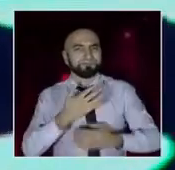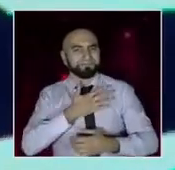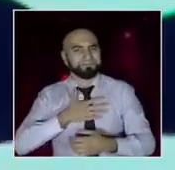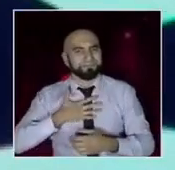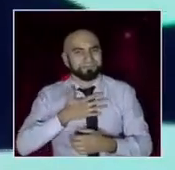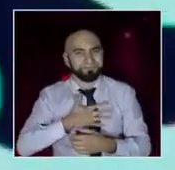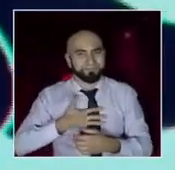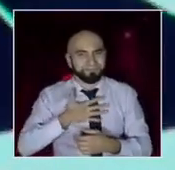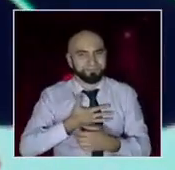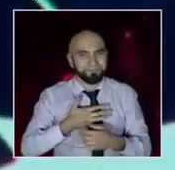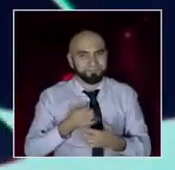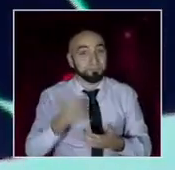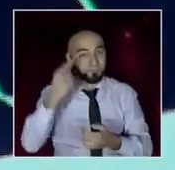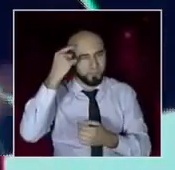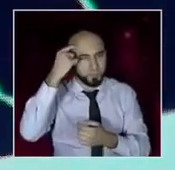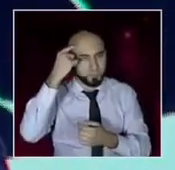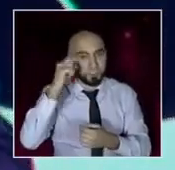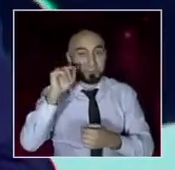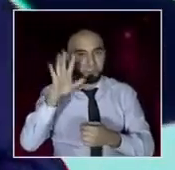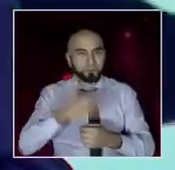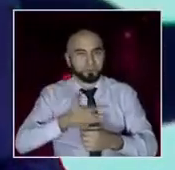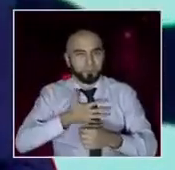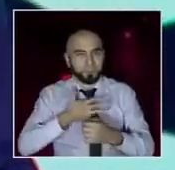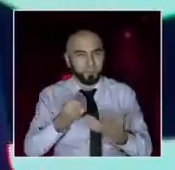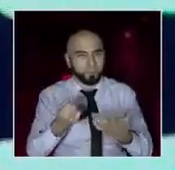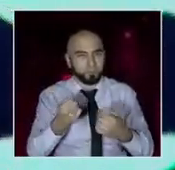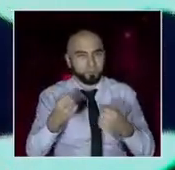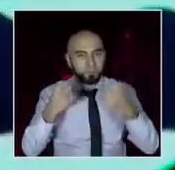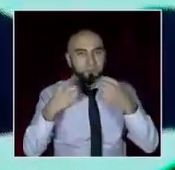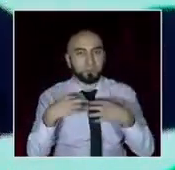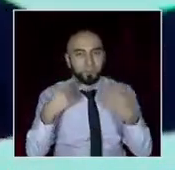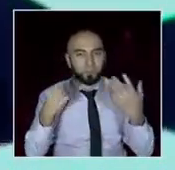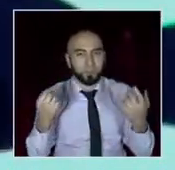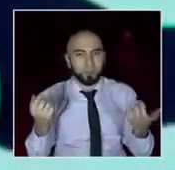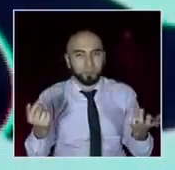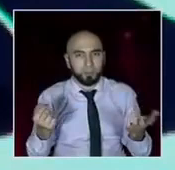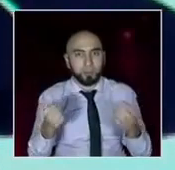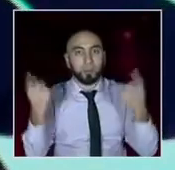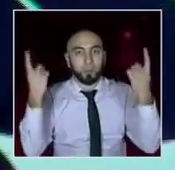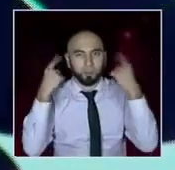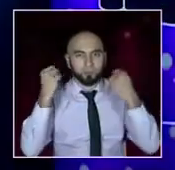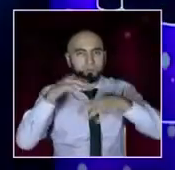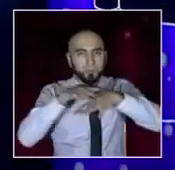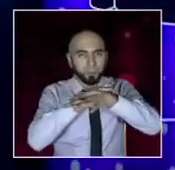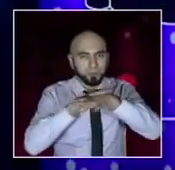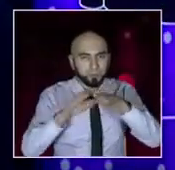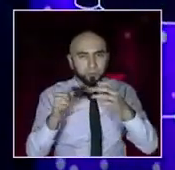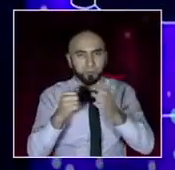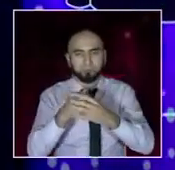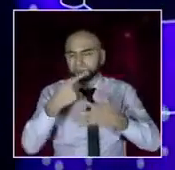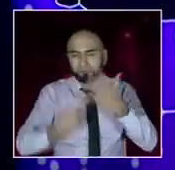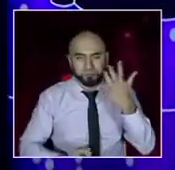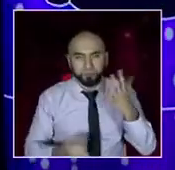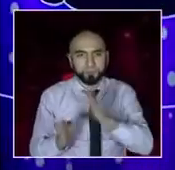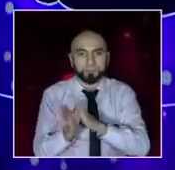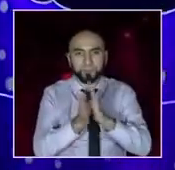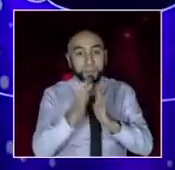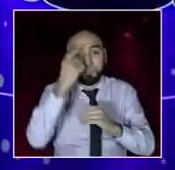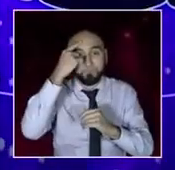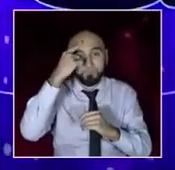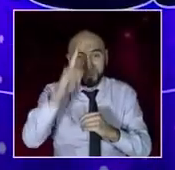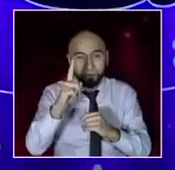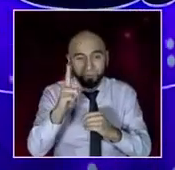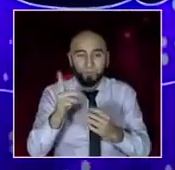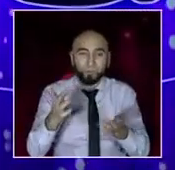cinco sentidos clásicos, audición, tacto, etcétera, pero es una